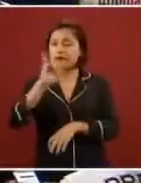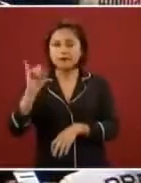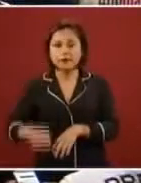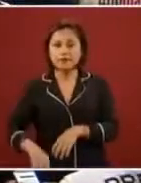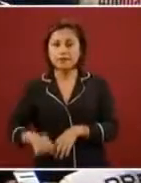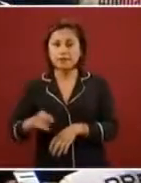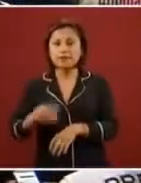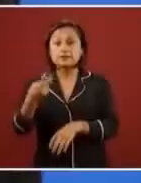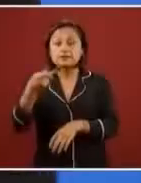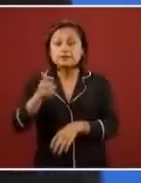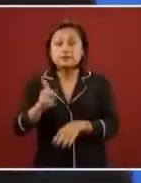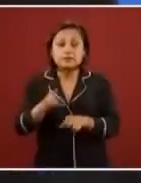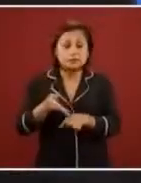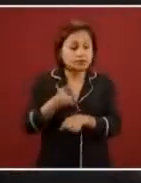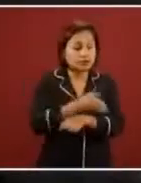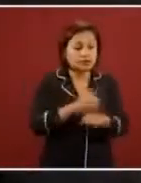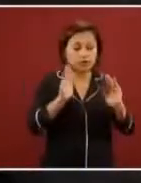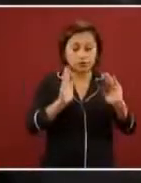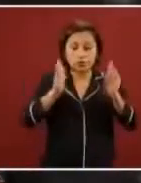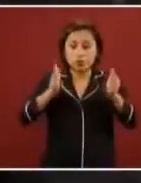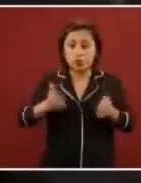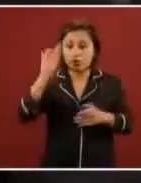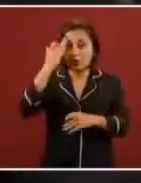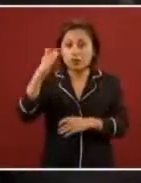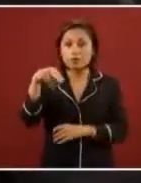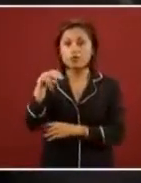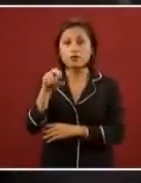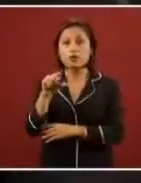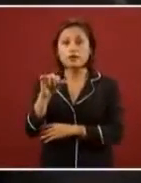periodo neoliberal. Entonces,